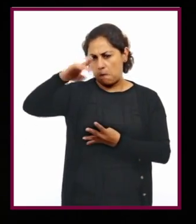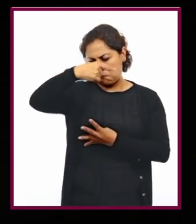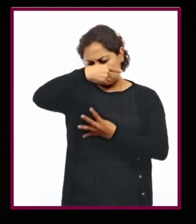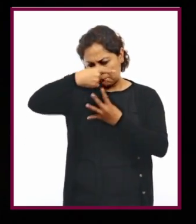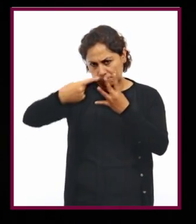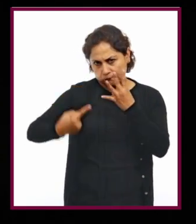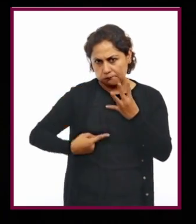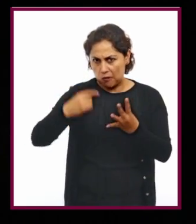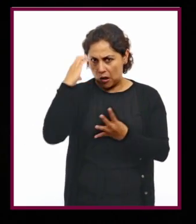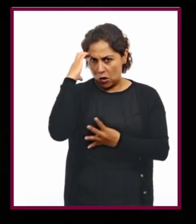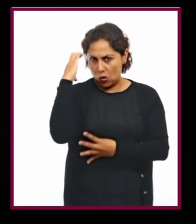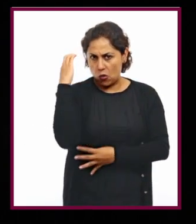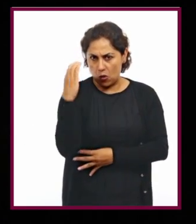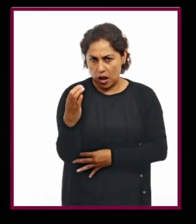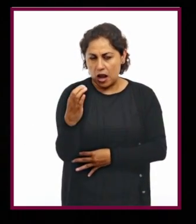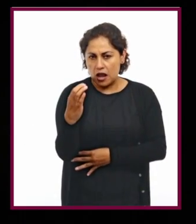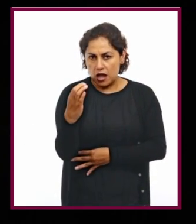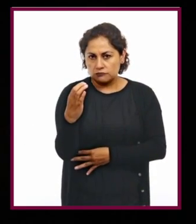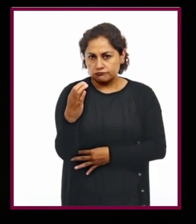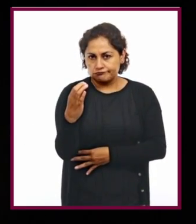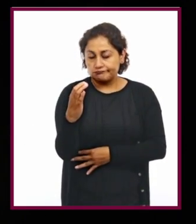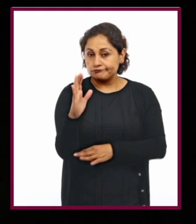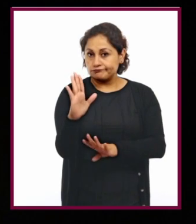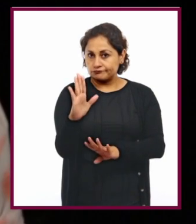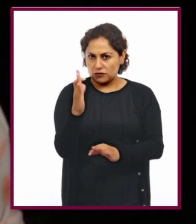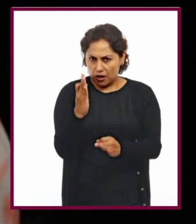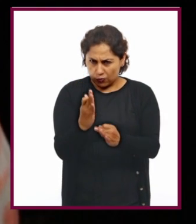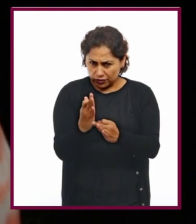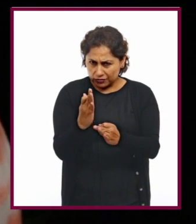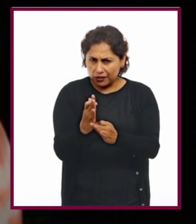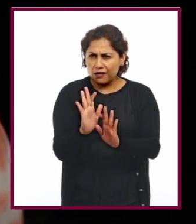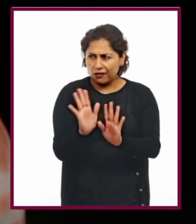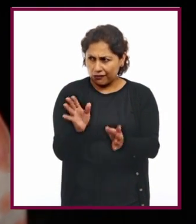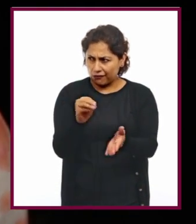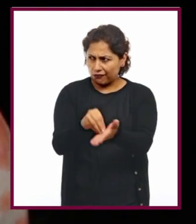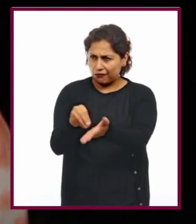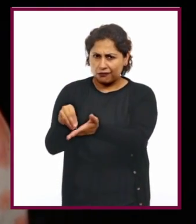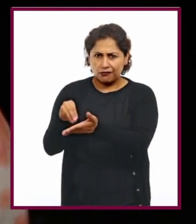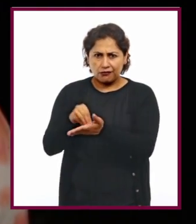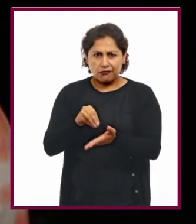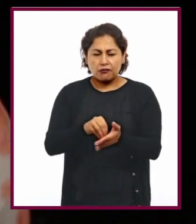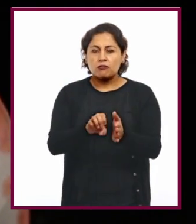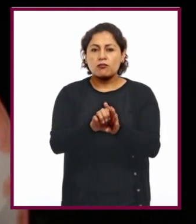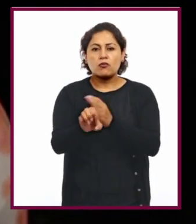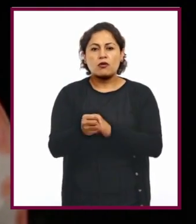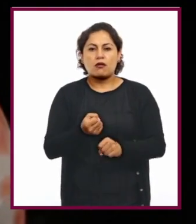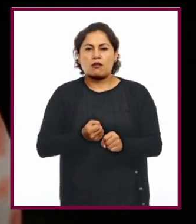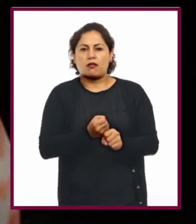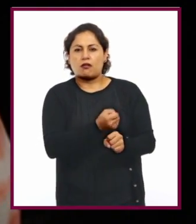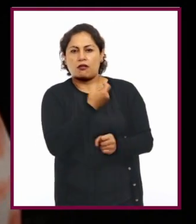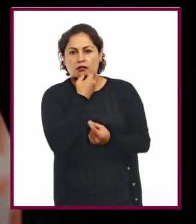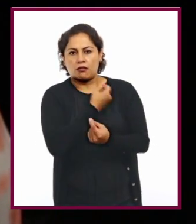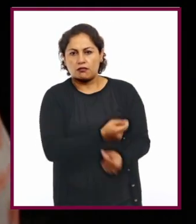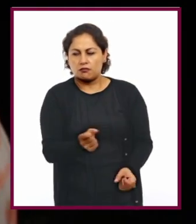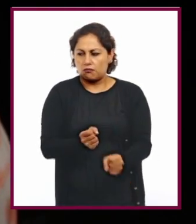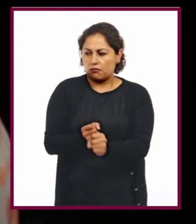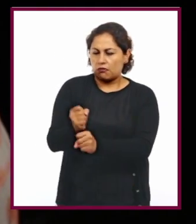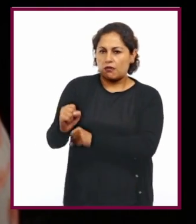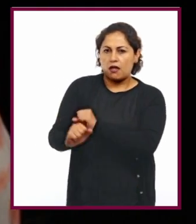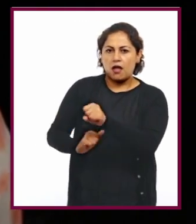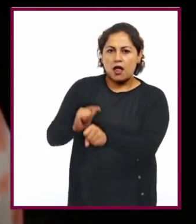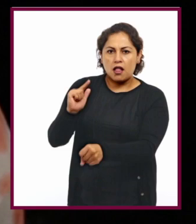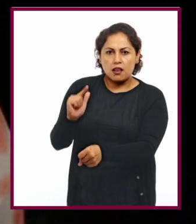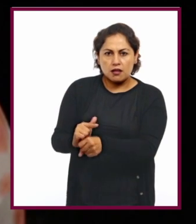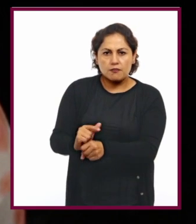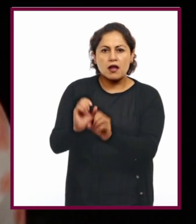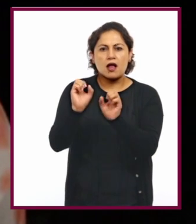Hitler, entre tantos otros para hablar de crueldad. Pienso en el presente, el maltrato infantil, el